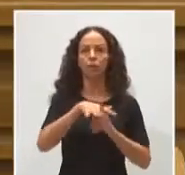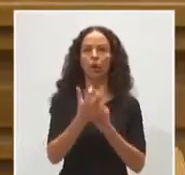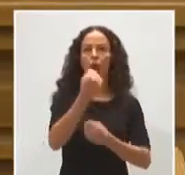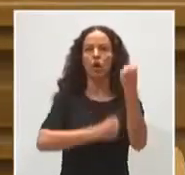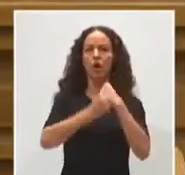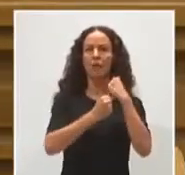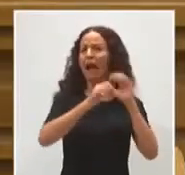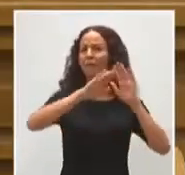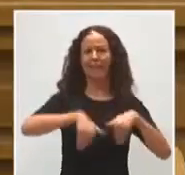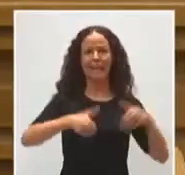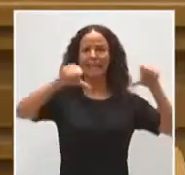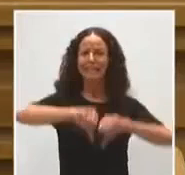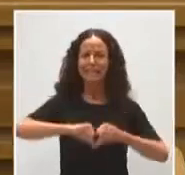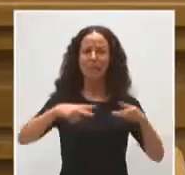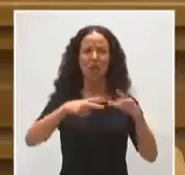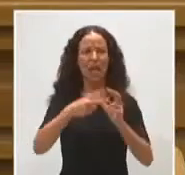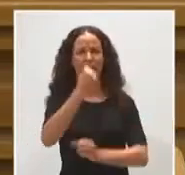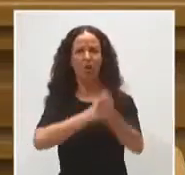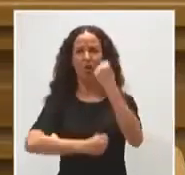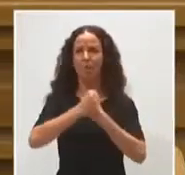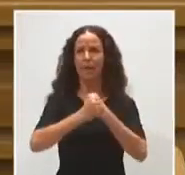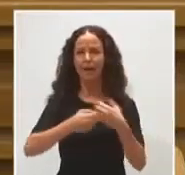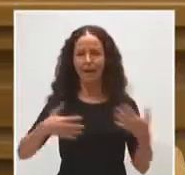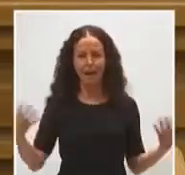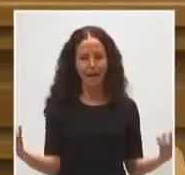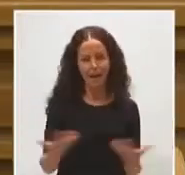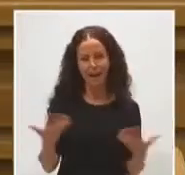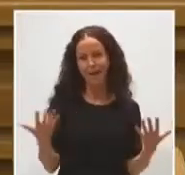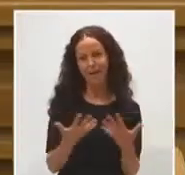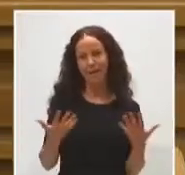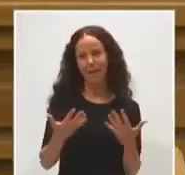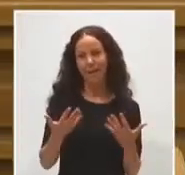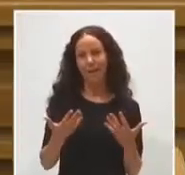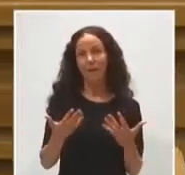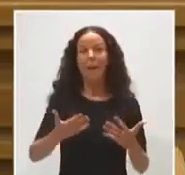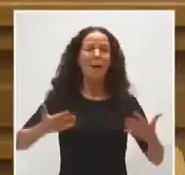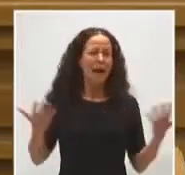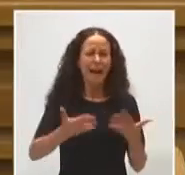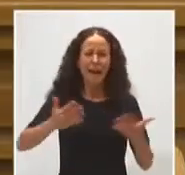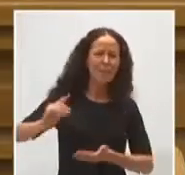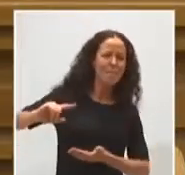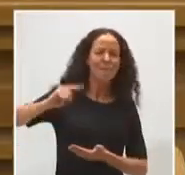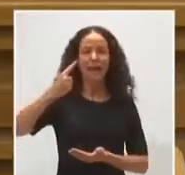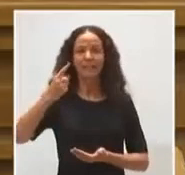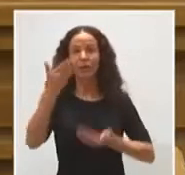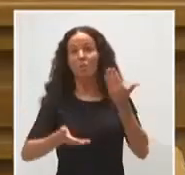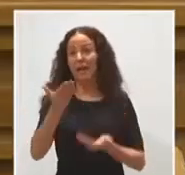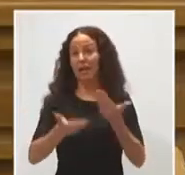una crisis social económica infinitamente más grave que la que ya veníamos padeciendo con la especulación